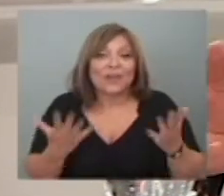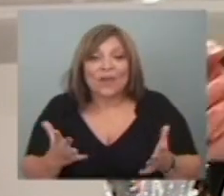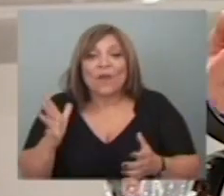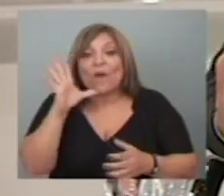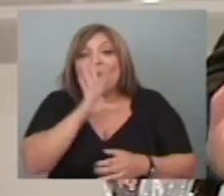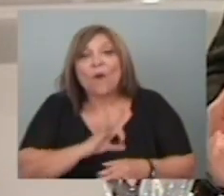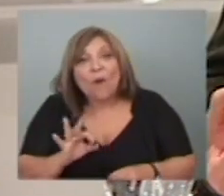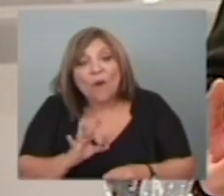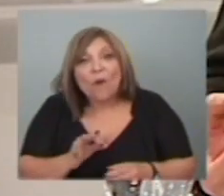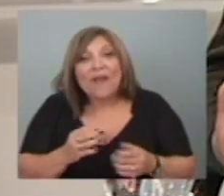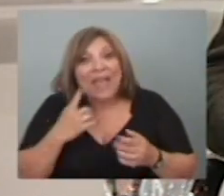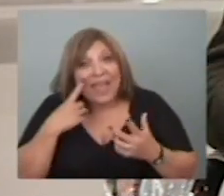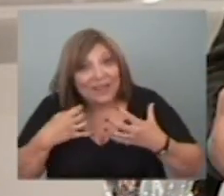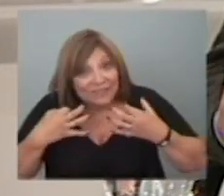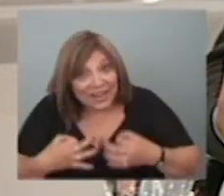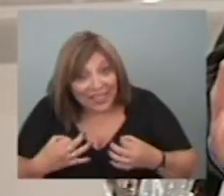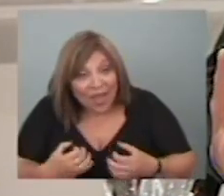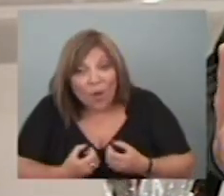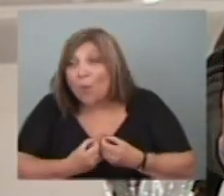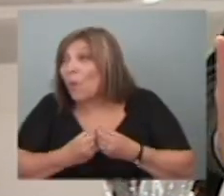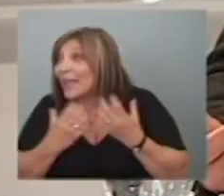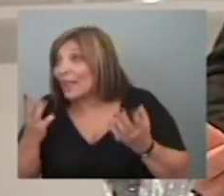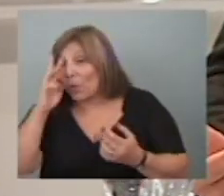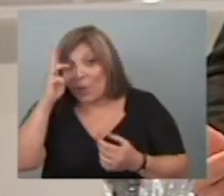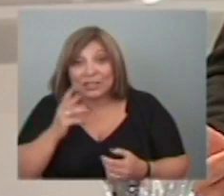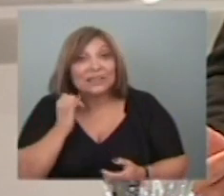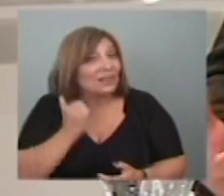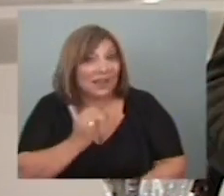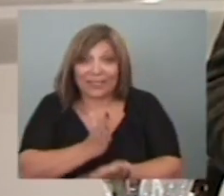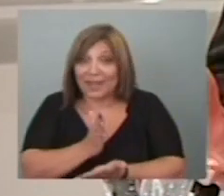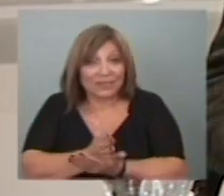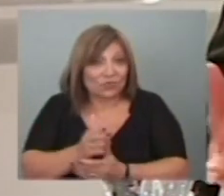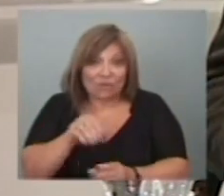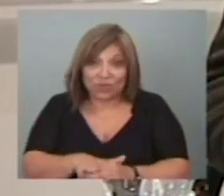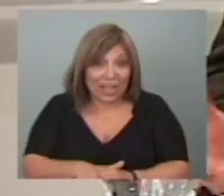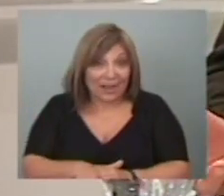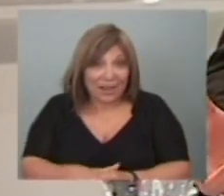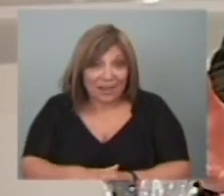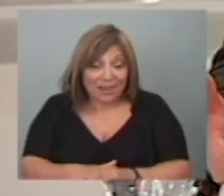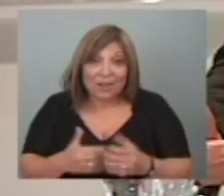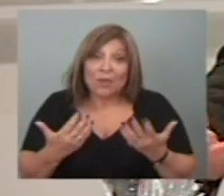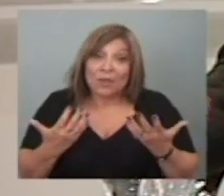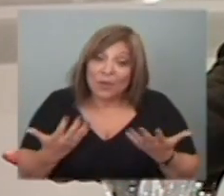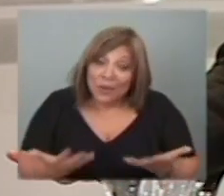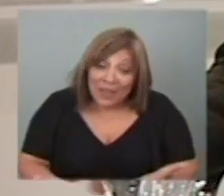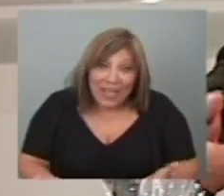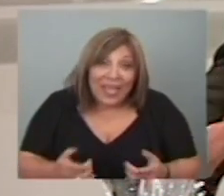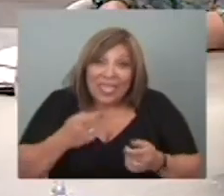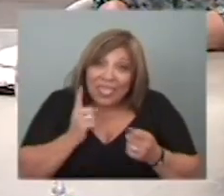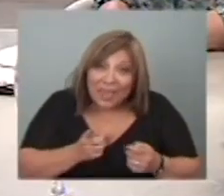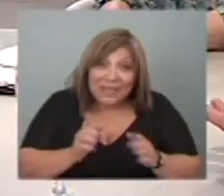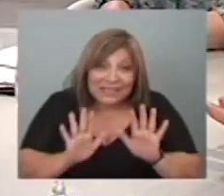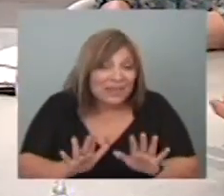aprehensión. Pero en realidad, cualquier uruguayo tiene derecho a votar porque así tiene que ser,